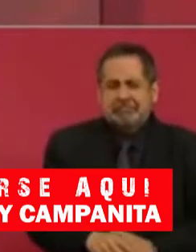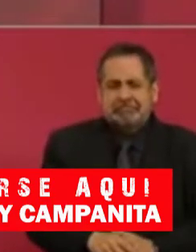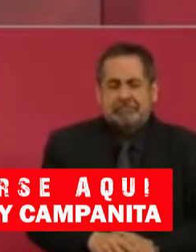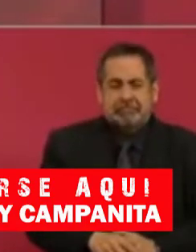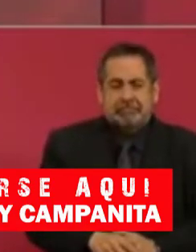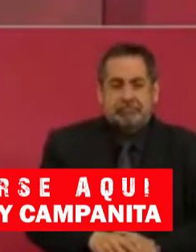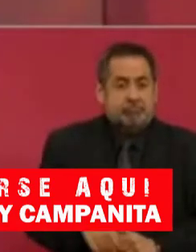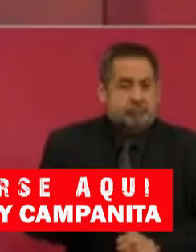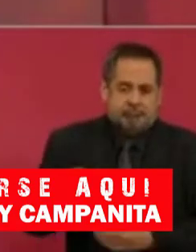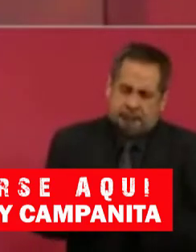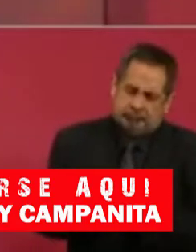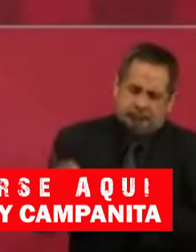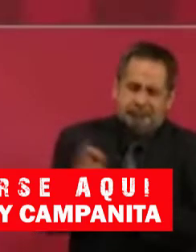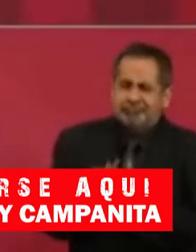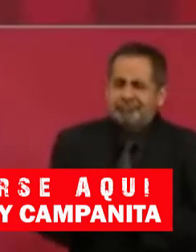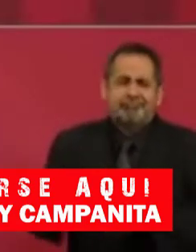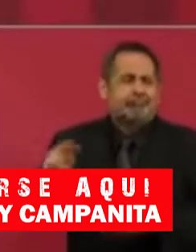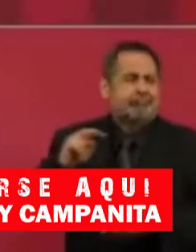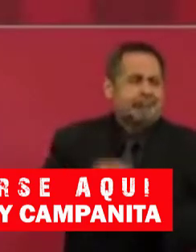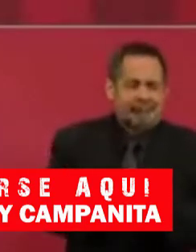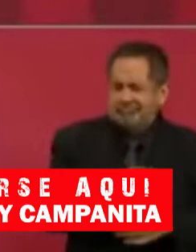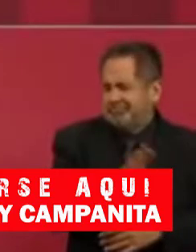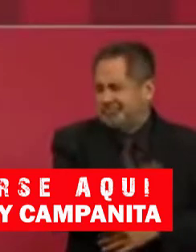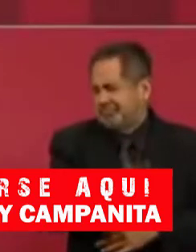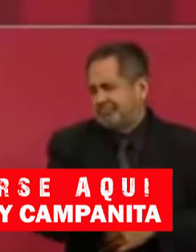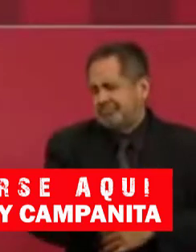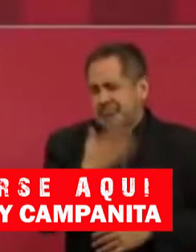Con mucho valor.